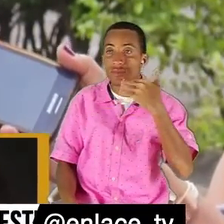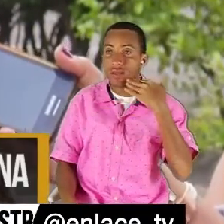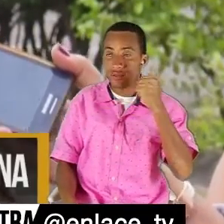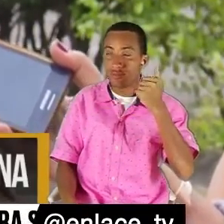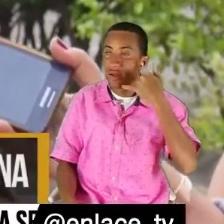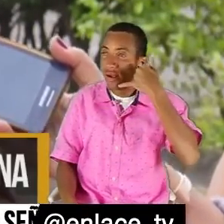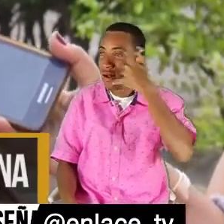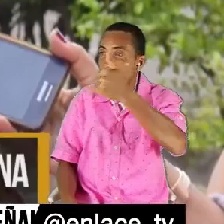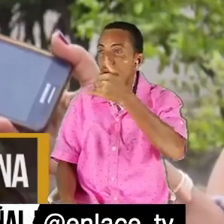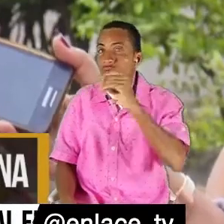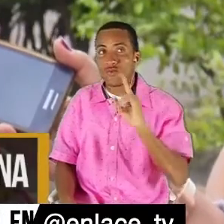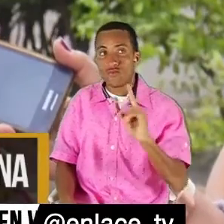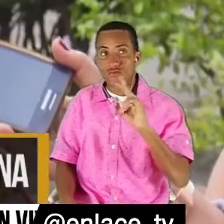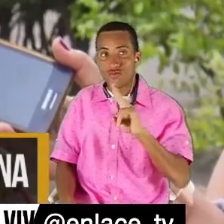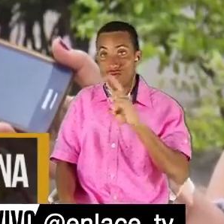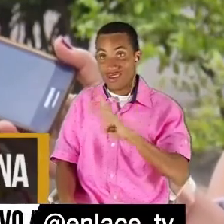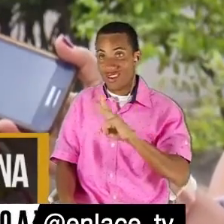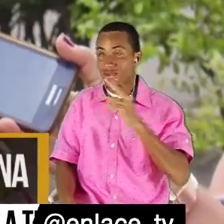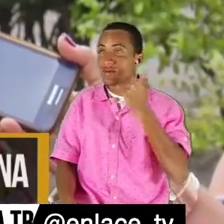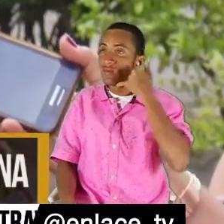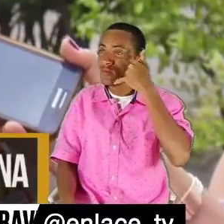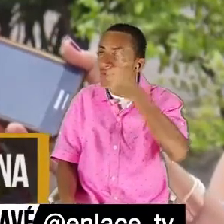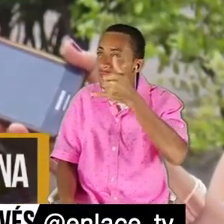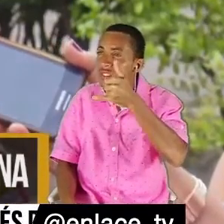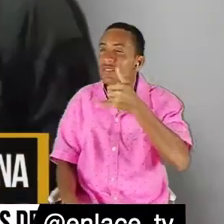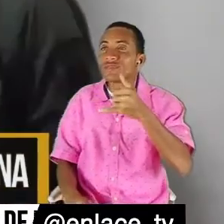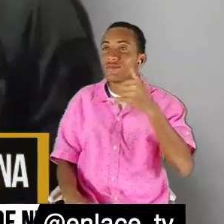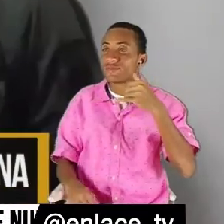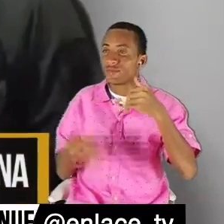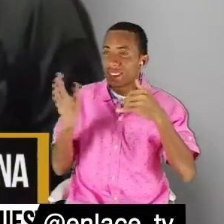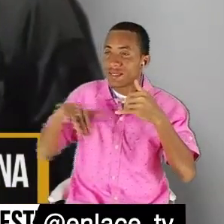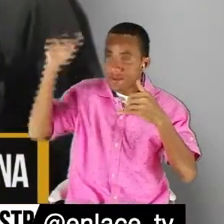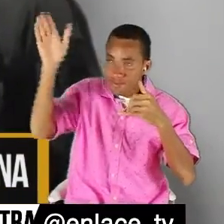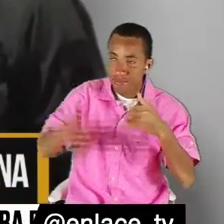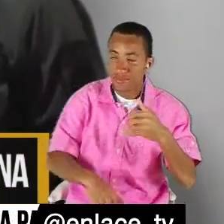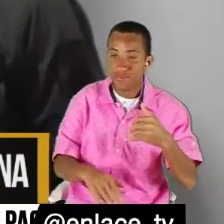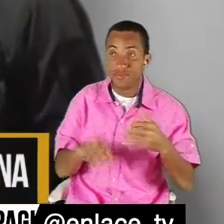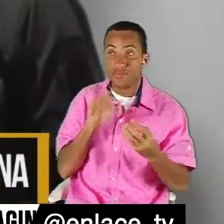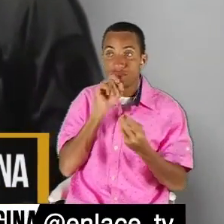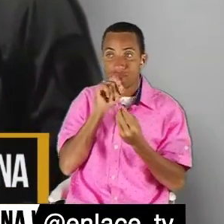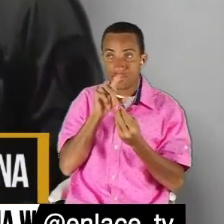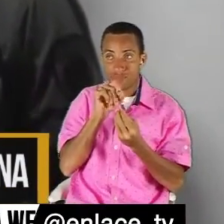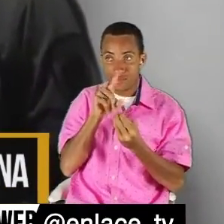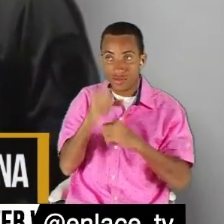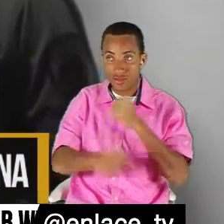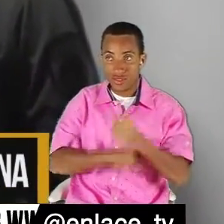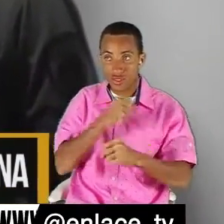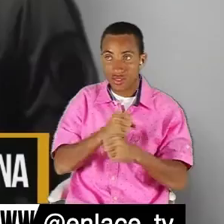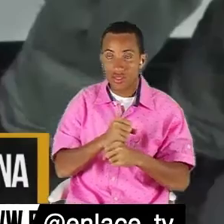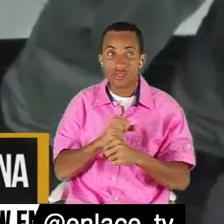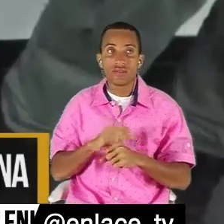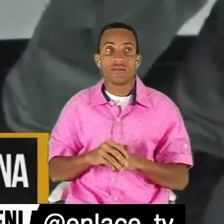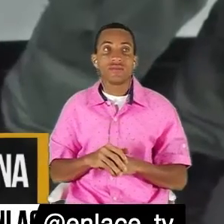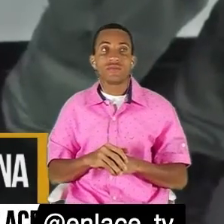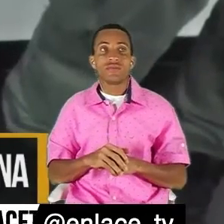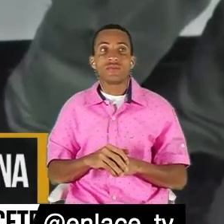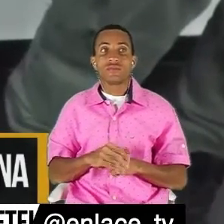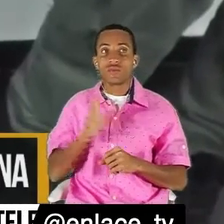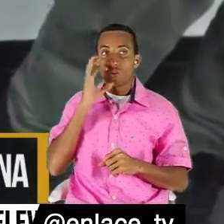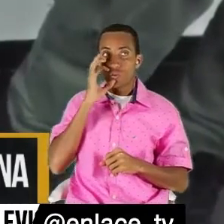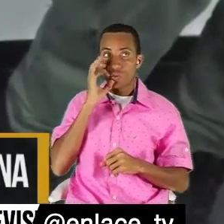denuncia que una niña menor de 11 años es tocada por un